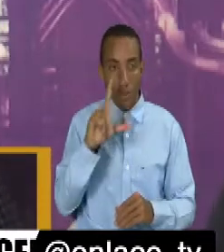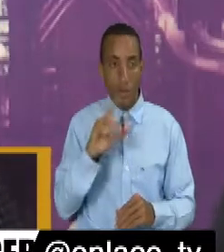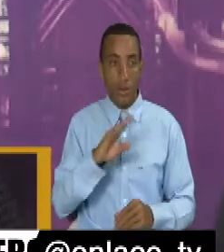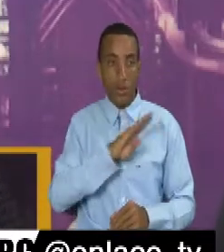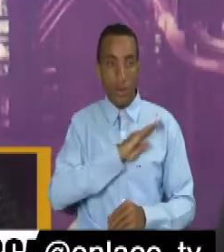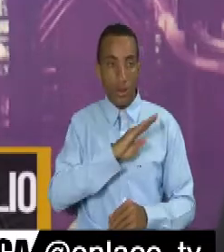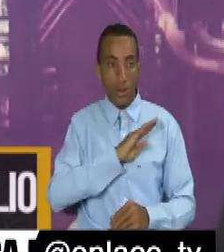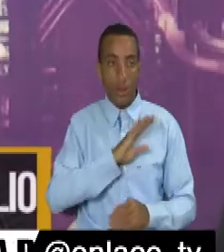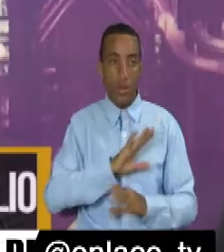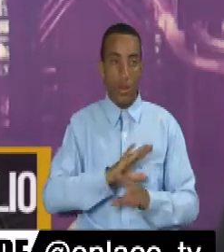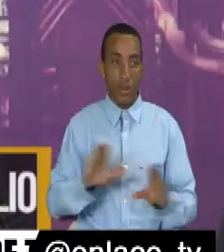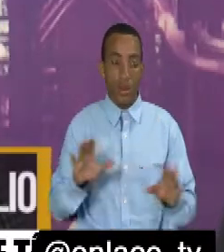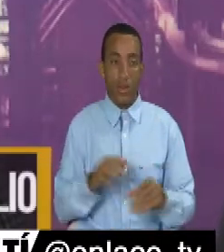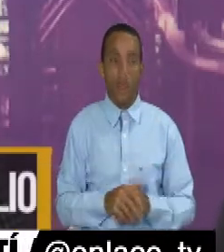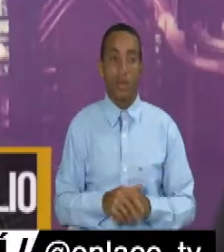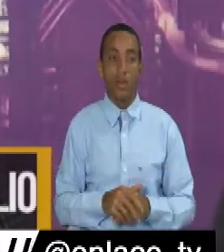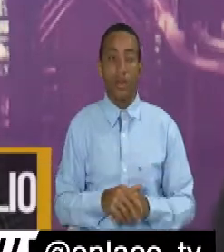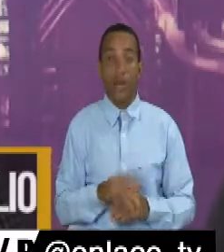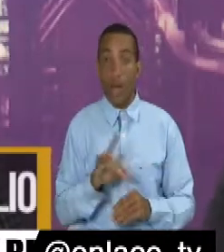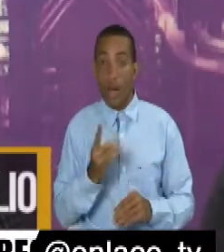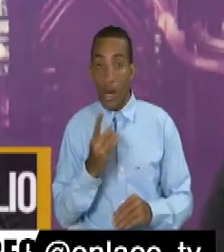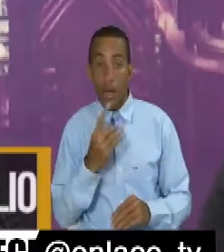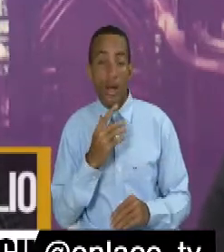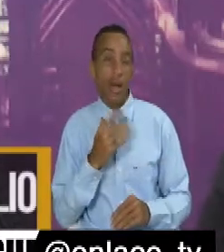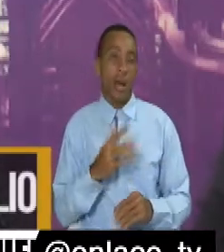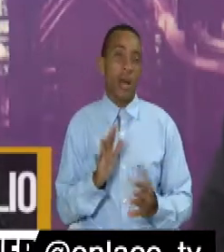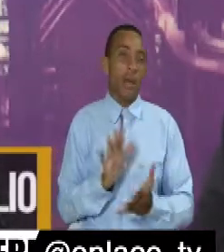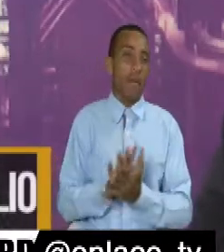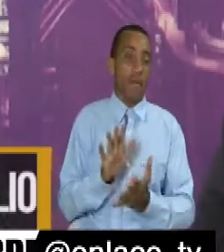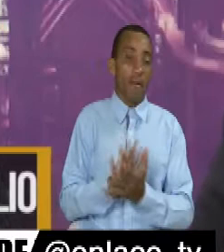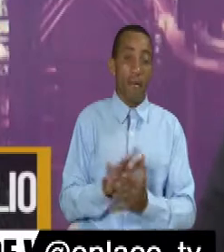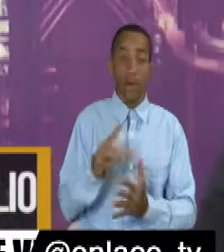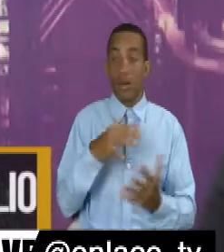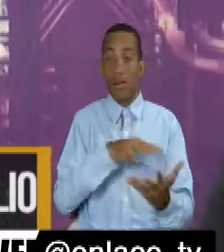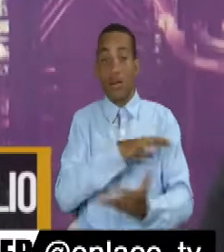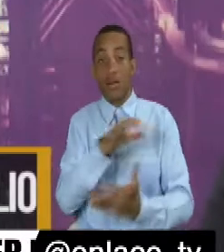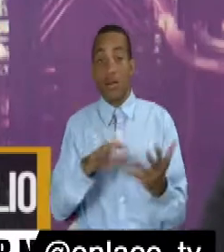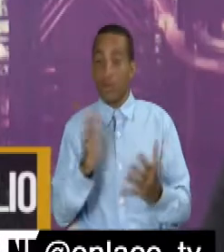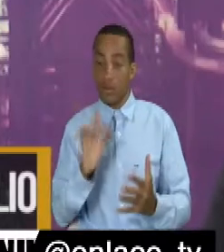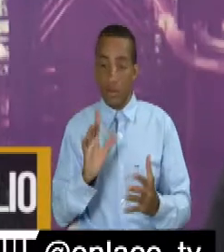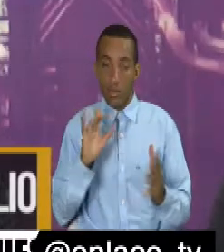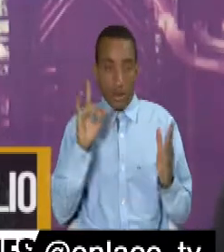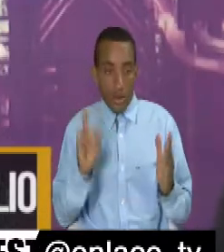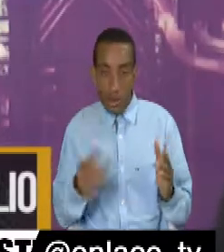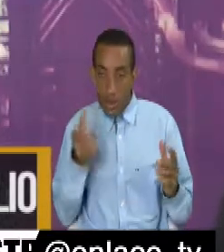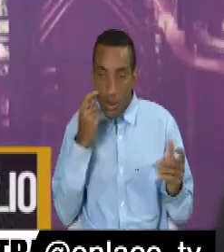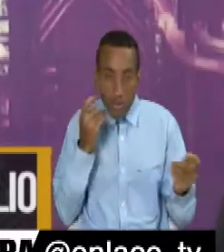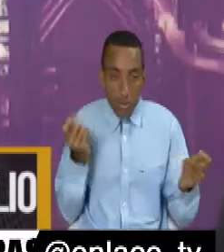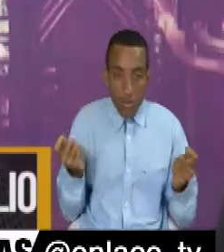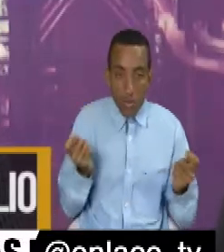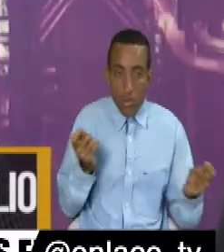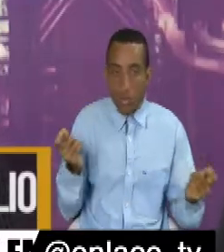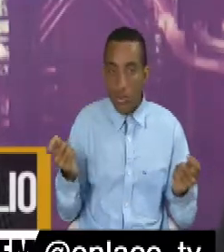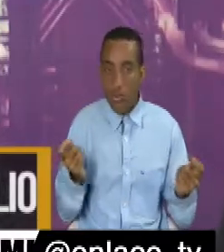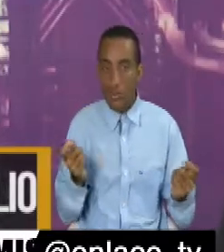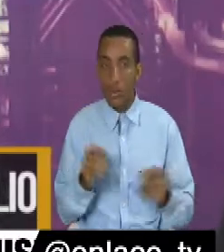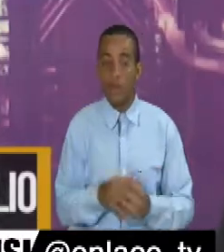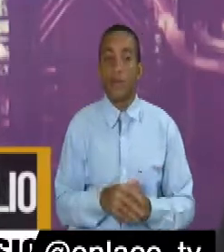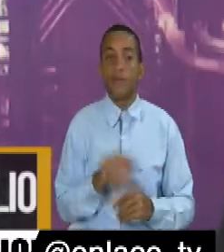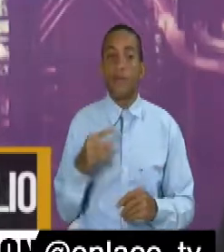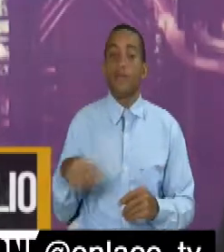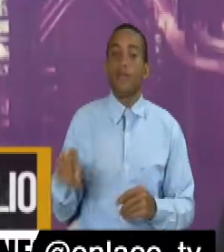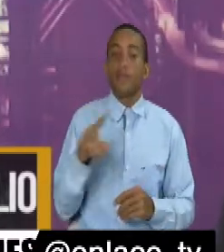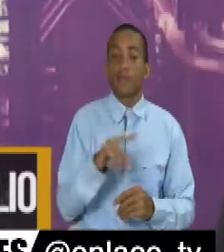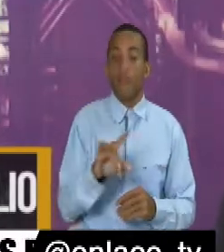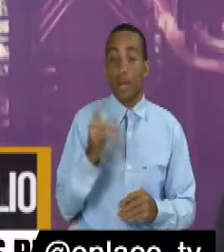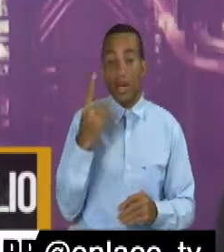tomar ningún riesgo para que se pueda alterar el orden público o que se encuentre la integridad y